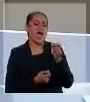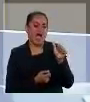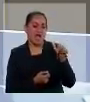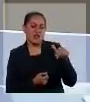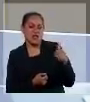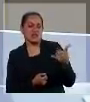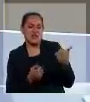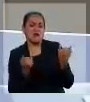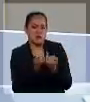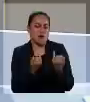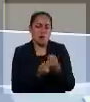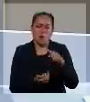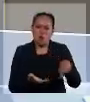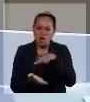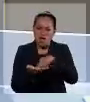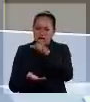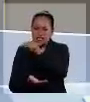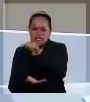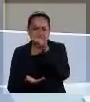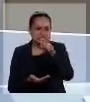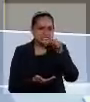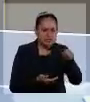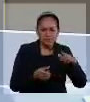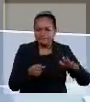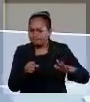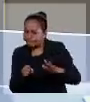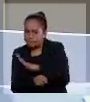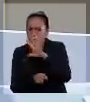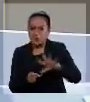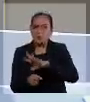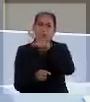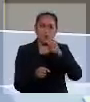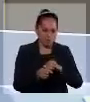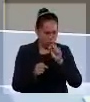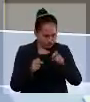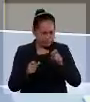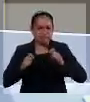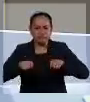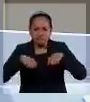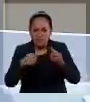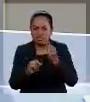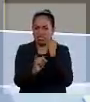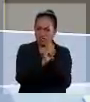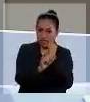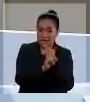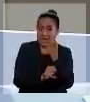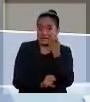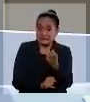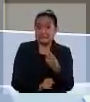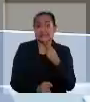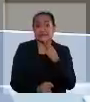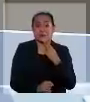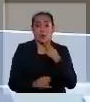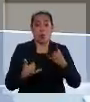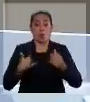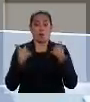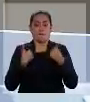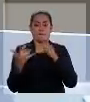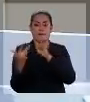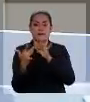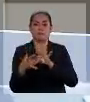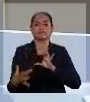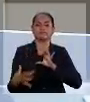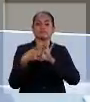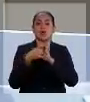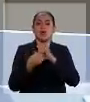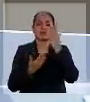públicos de México deben de tener esa posibilidad y eso hará que nuestros jóvenes tengan la condición inclusive ya de estudiar a distancia,